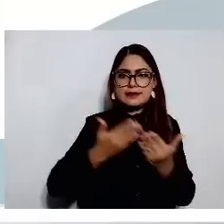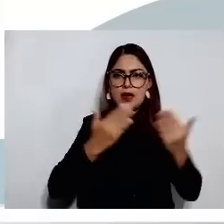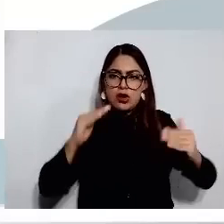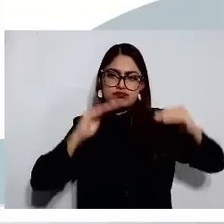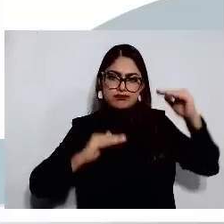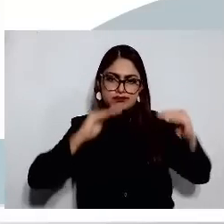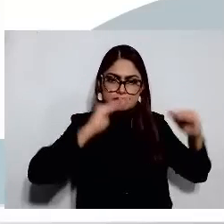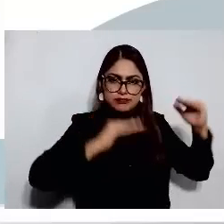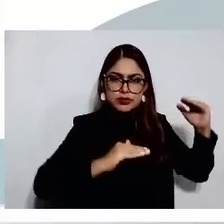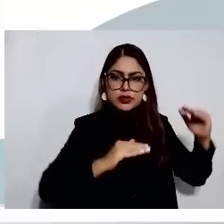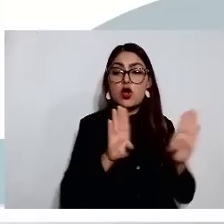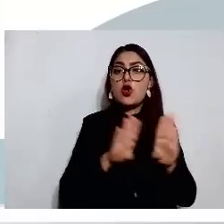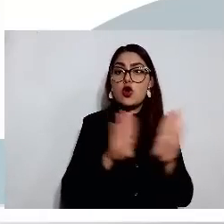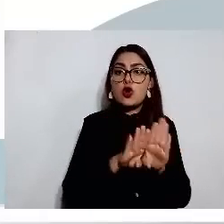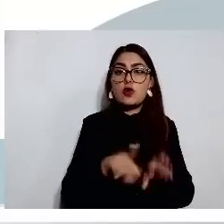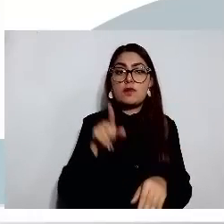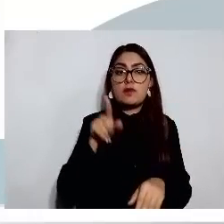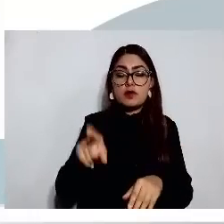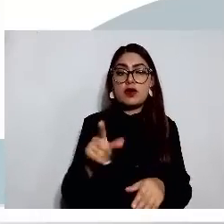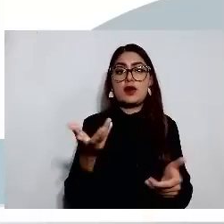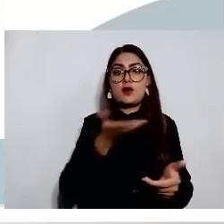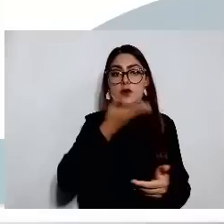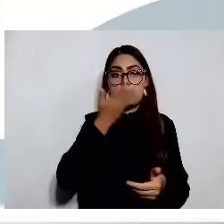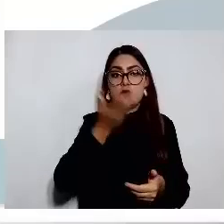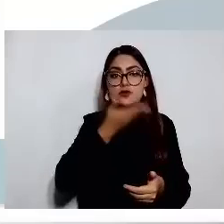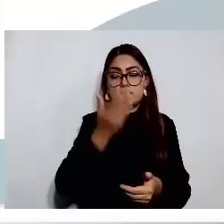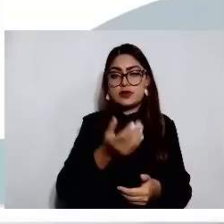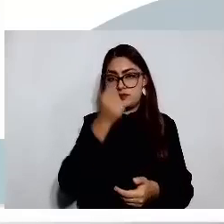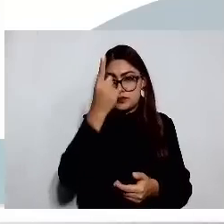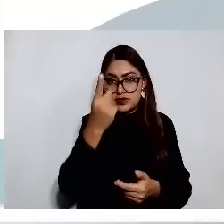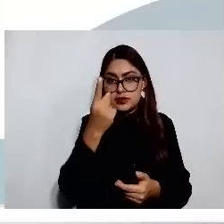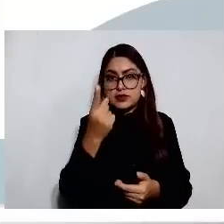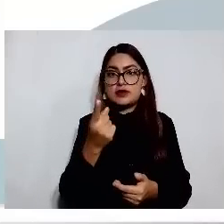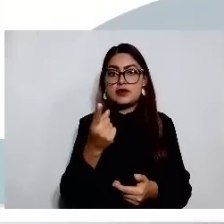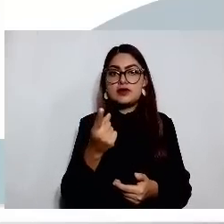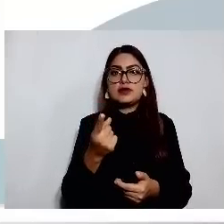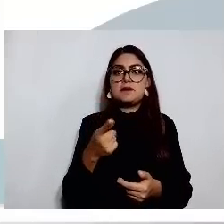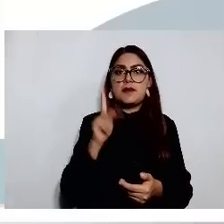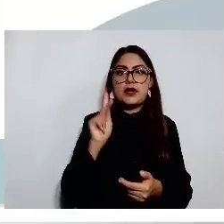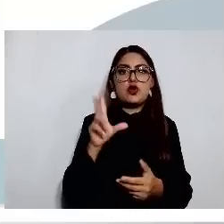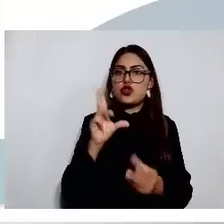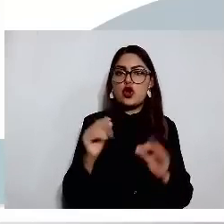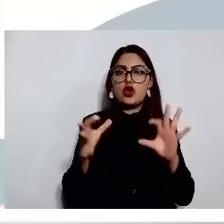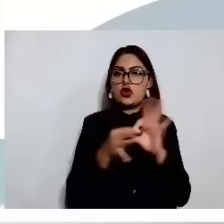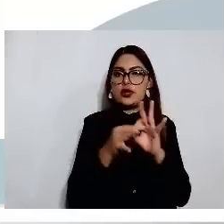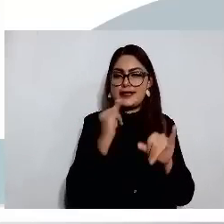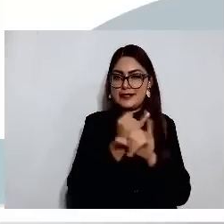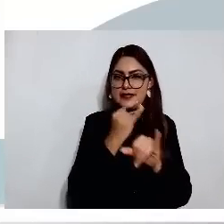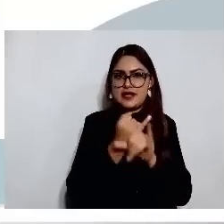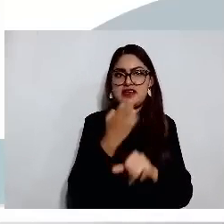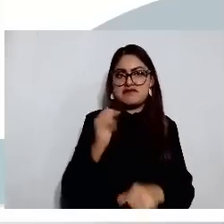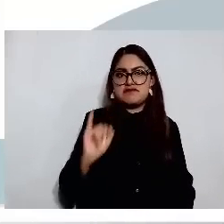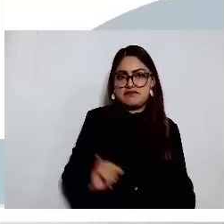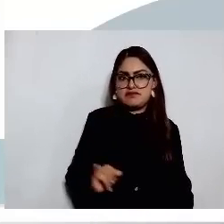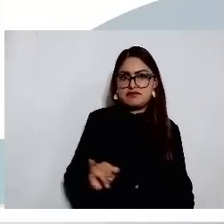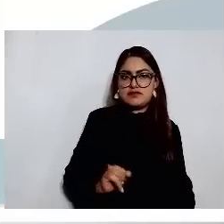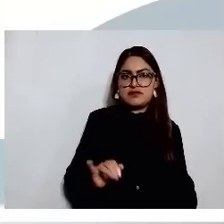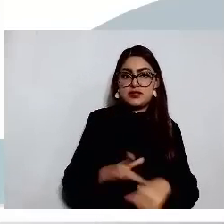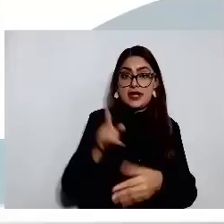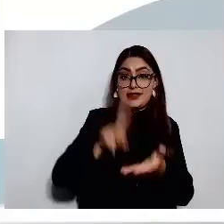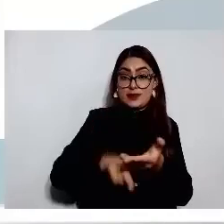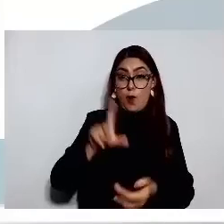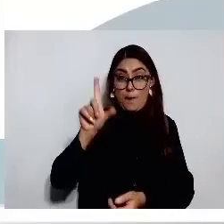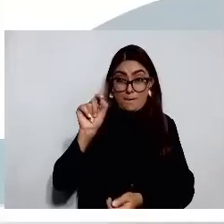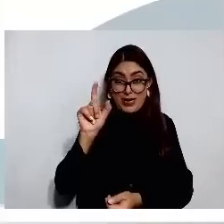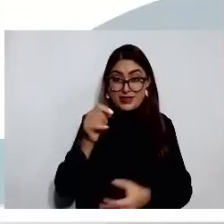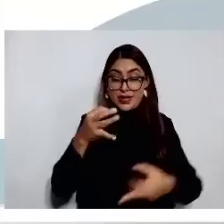utilizan la tecnología y que se van a territorio, nos importan. También vimos como 20 poderes judiciales están acercando de alguna manera